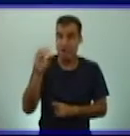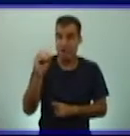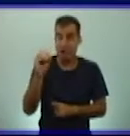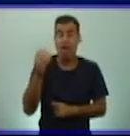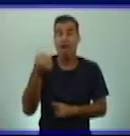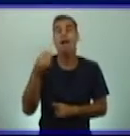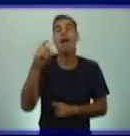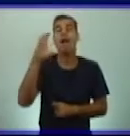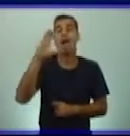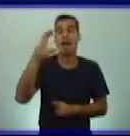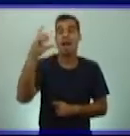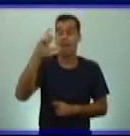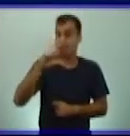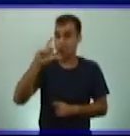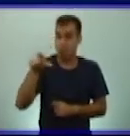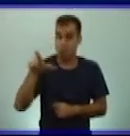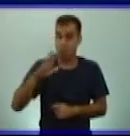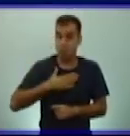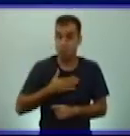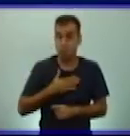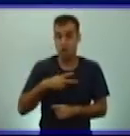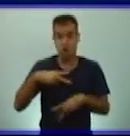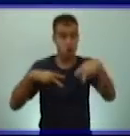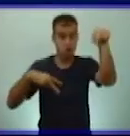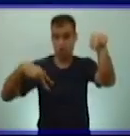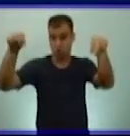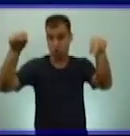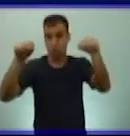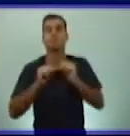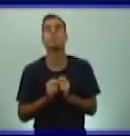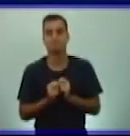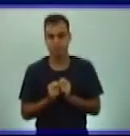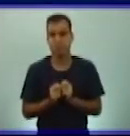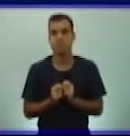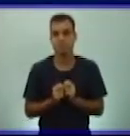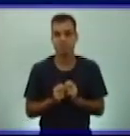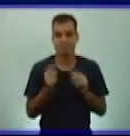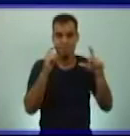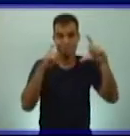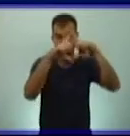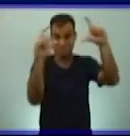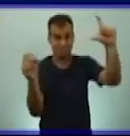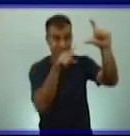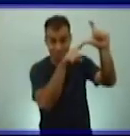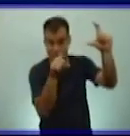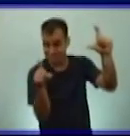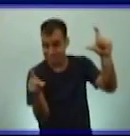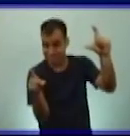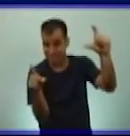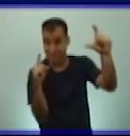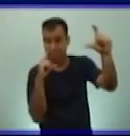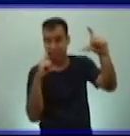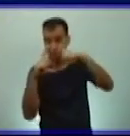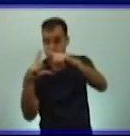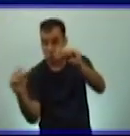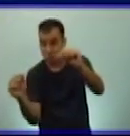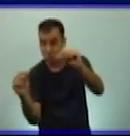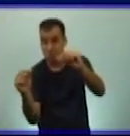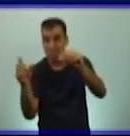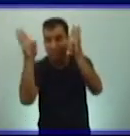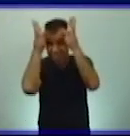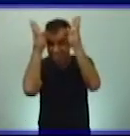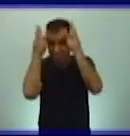conoce, ambos en el norte de la isla de Cuba. El subarchipiélago de los Jardines de la Reina y el subarchipiélago de